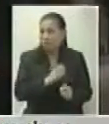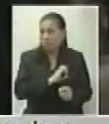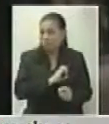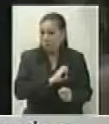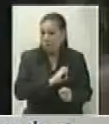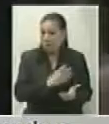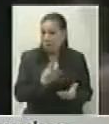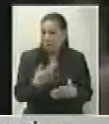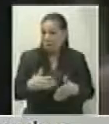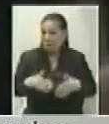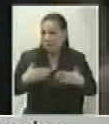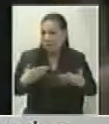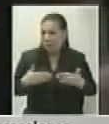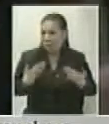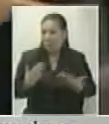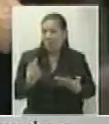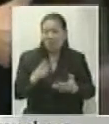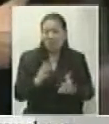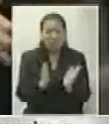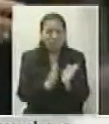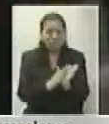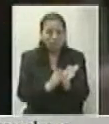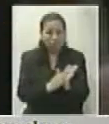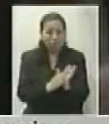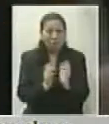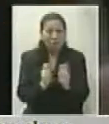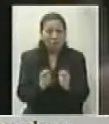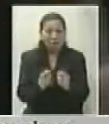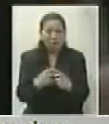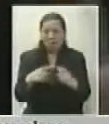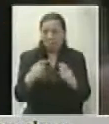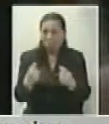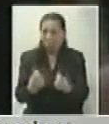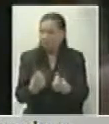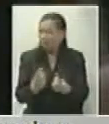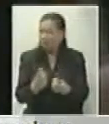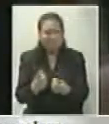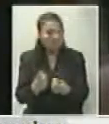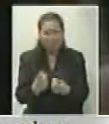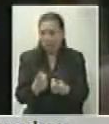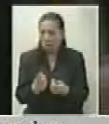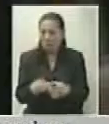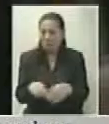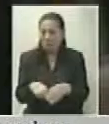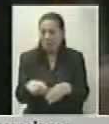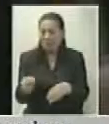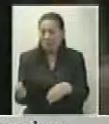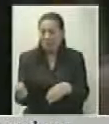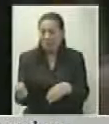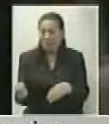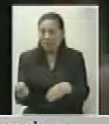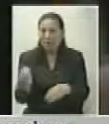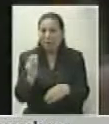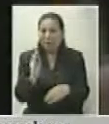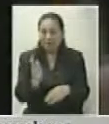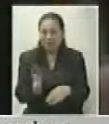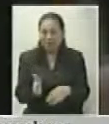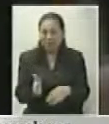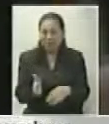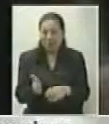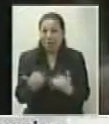diploma? ¿Para felicitarlos? ¿Para aplaudirlos? ¿Para darles los laureles? No, señor, para sacarlos, para